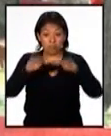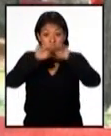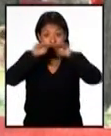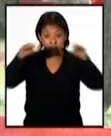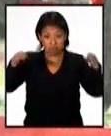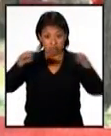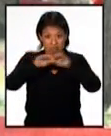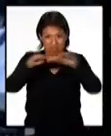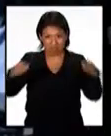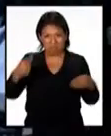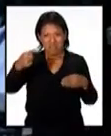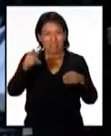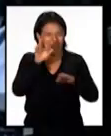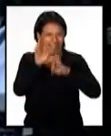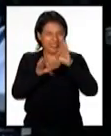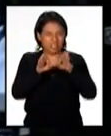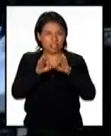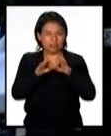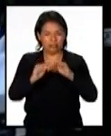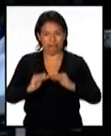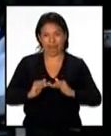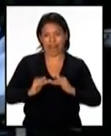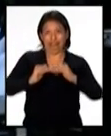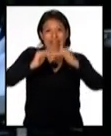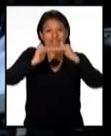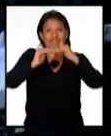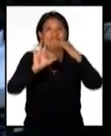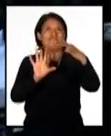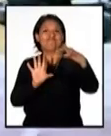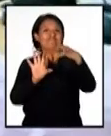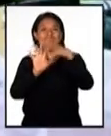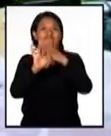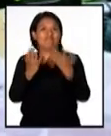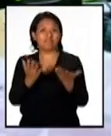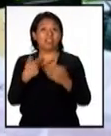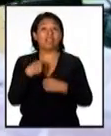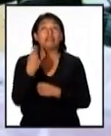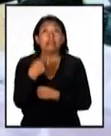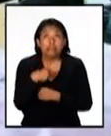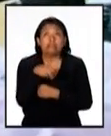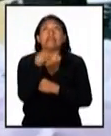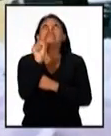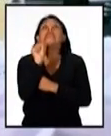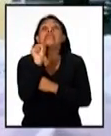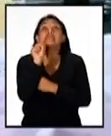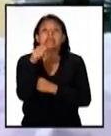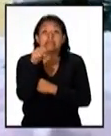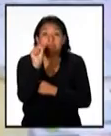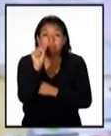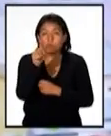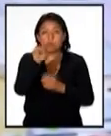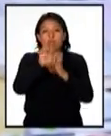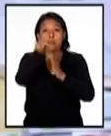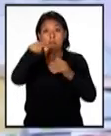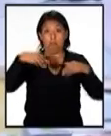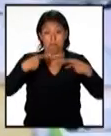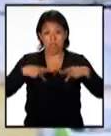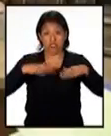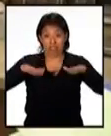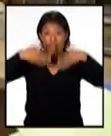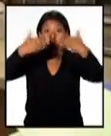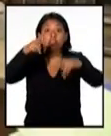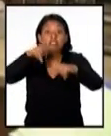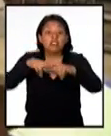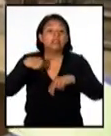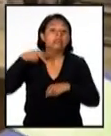o lo de recepción no está adecuado, tenemos que estar volteando así, y si están sentados a veces no nos